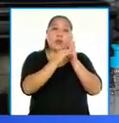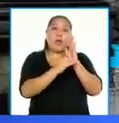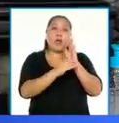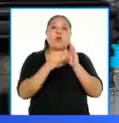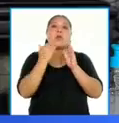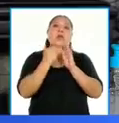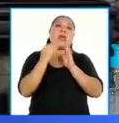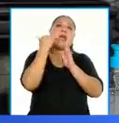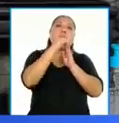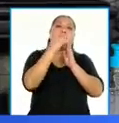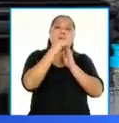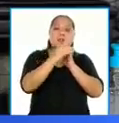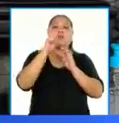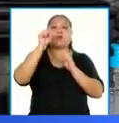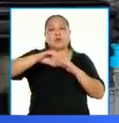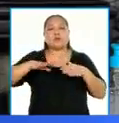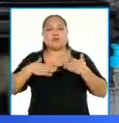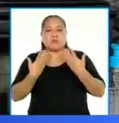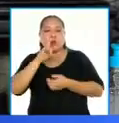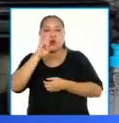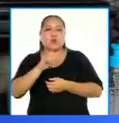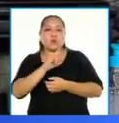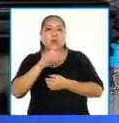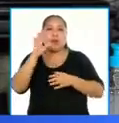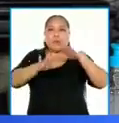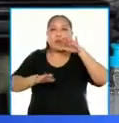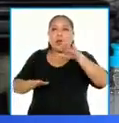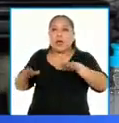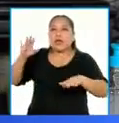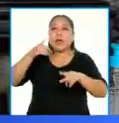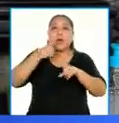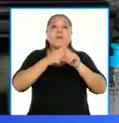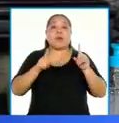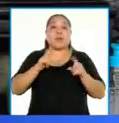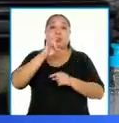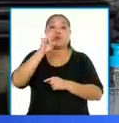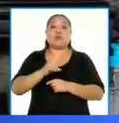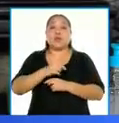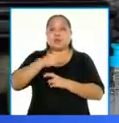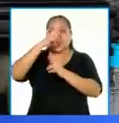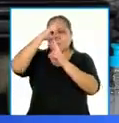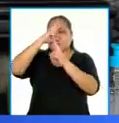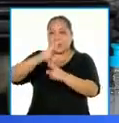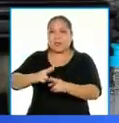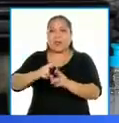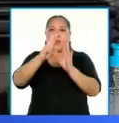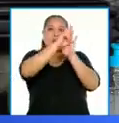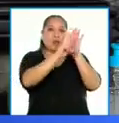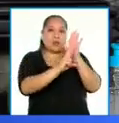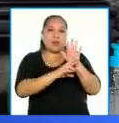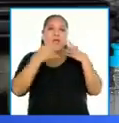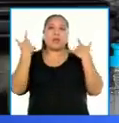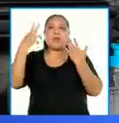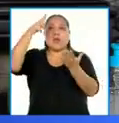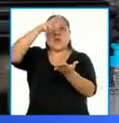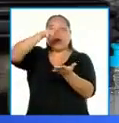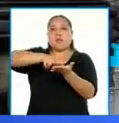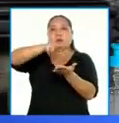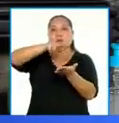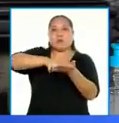usar las playas, pero se va a usar de acuerdo al protocolo que se ha aprobado con